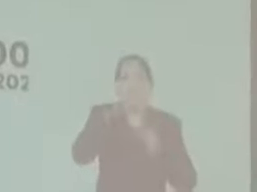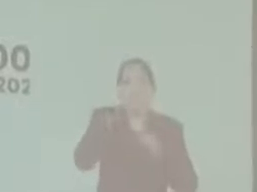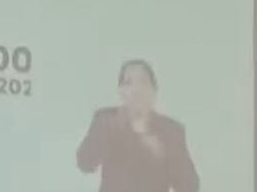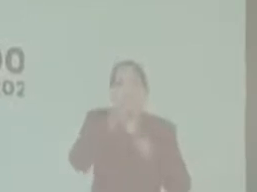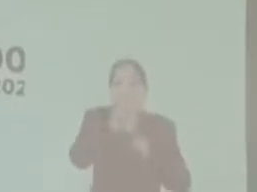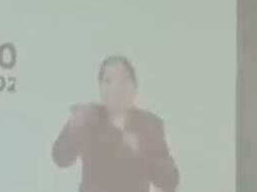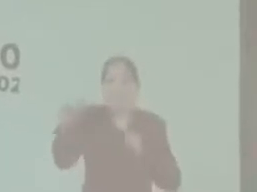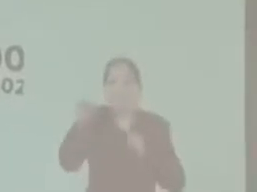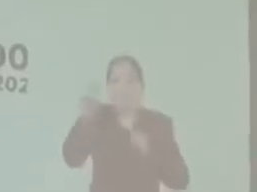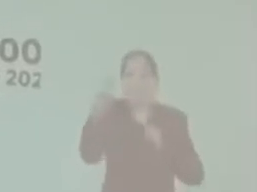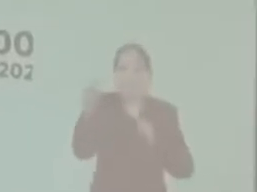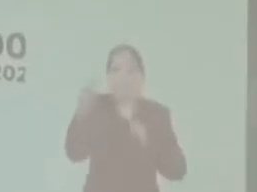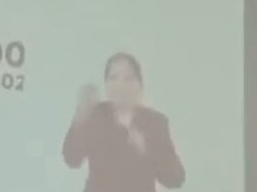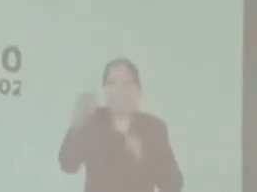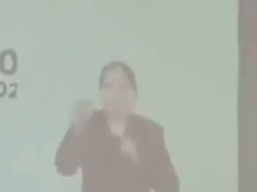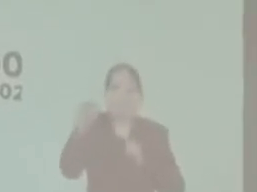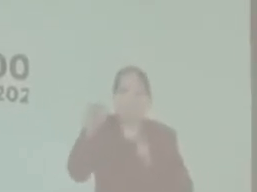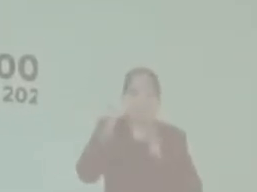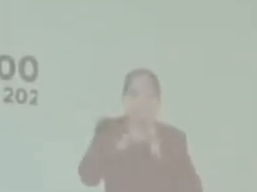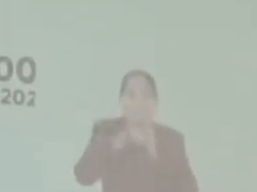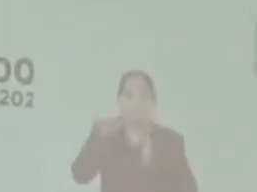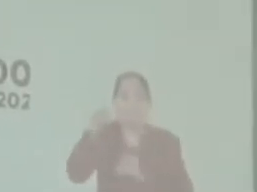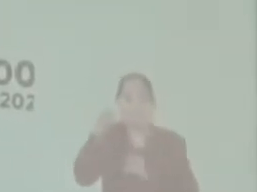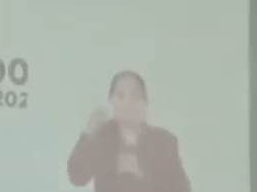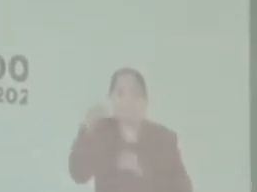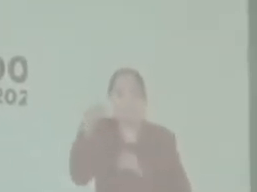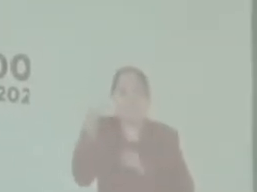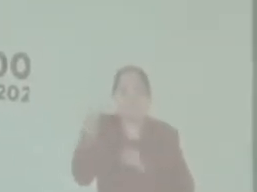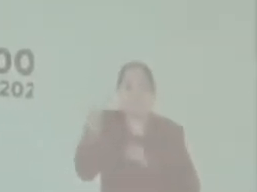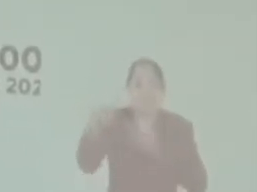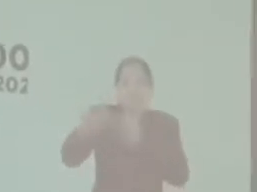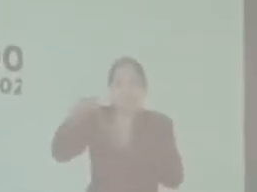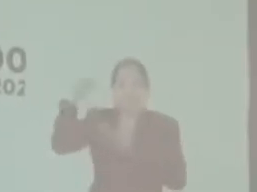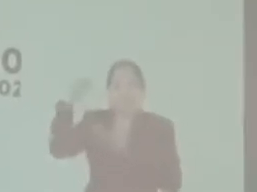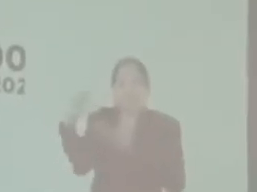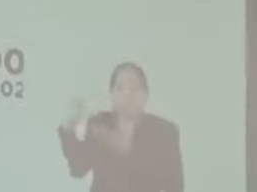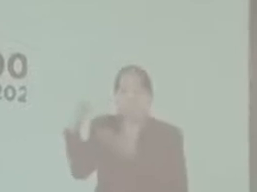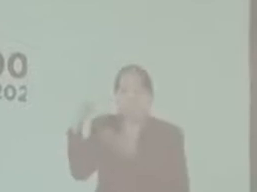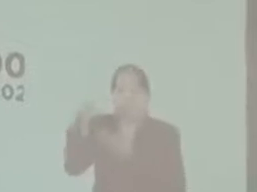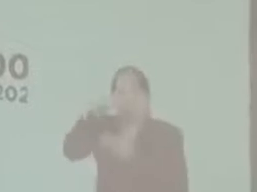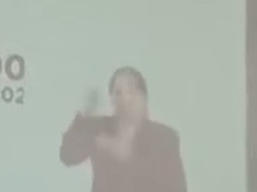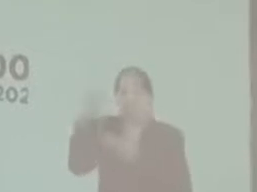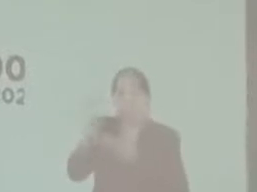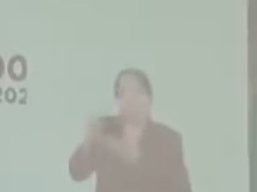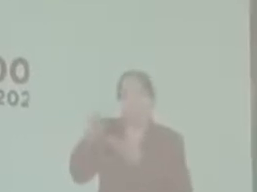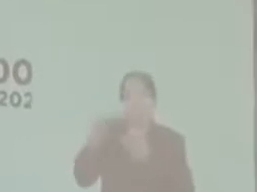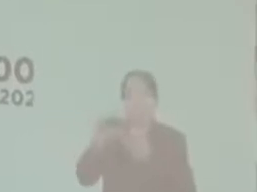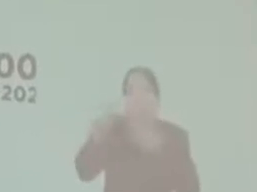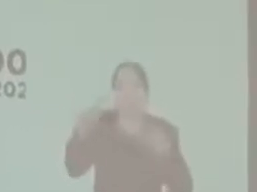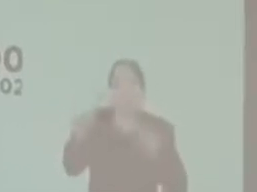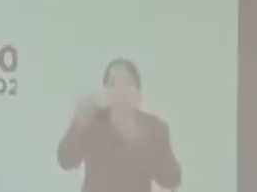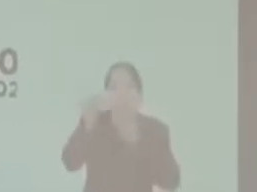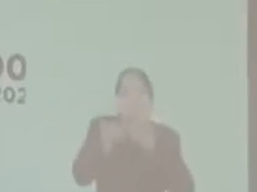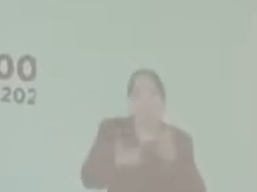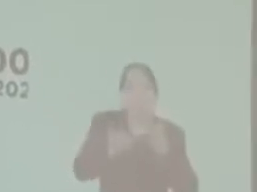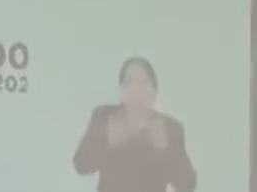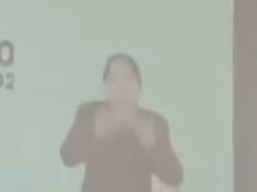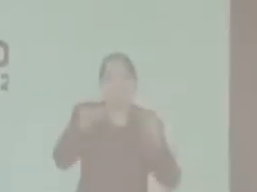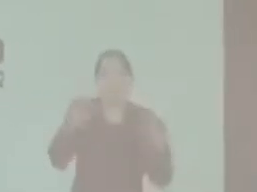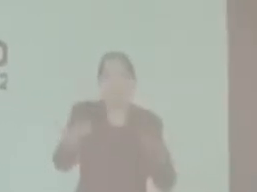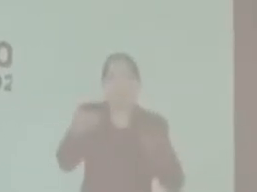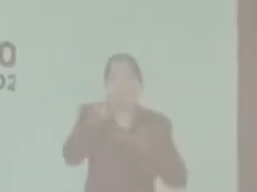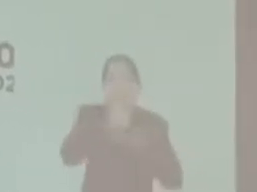2019-2022 comparada con los años 2013-2016 de la anterior administración. Por otro lado,